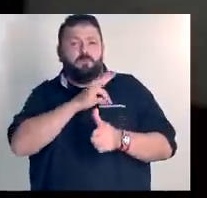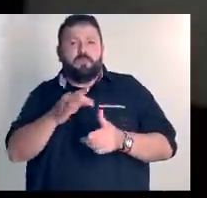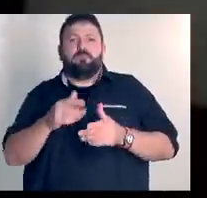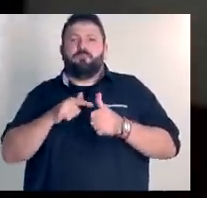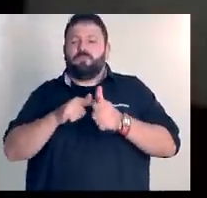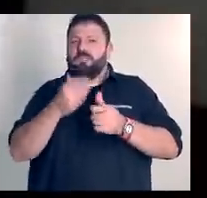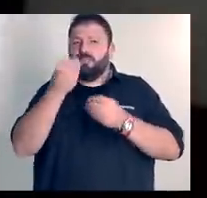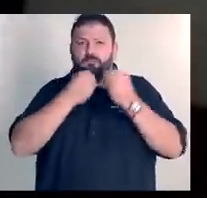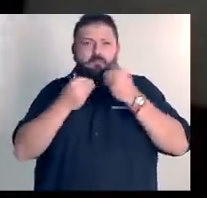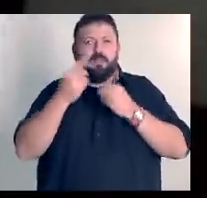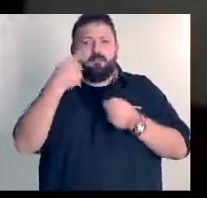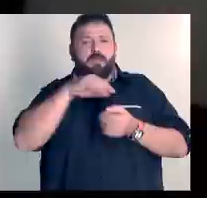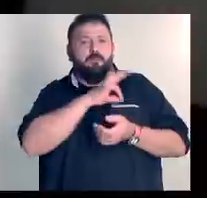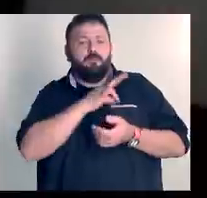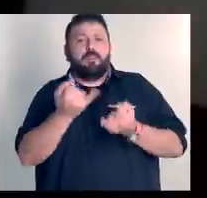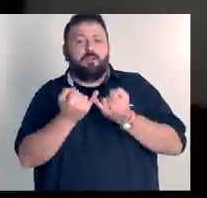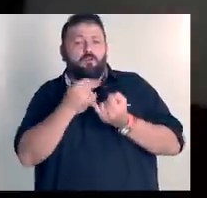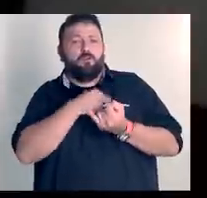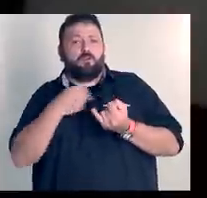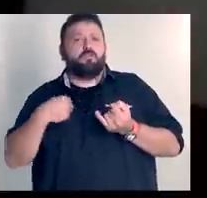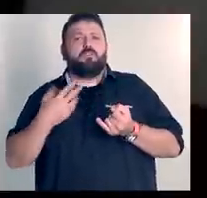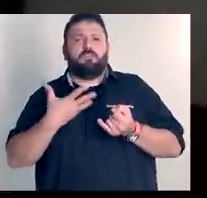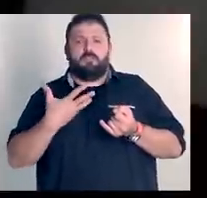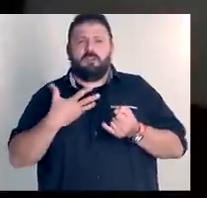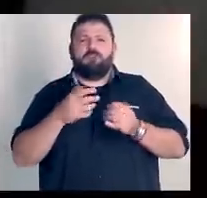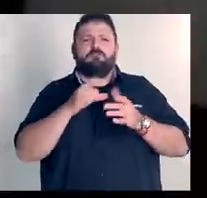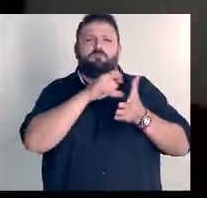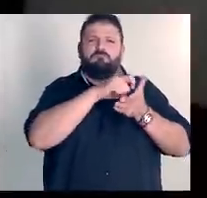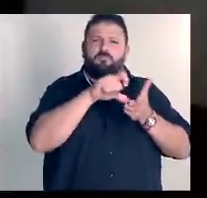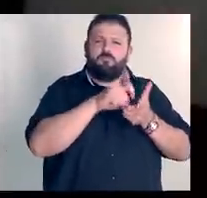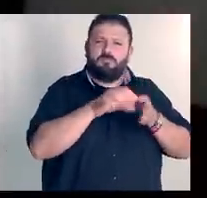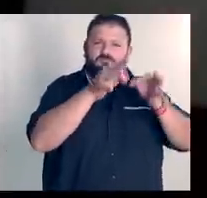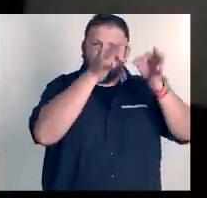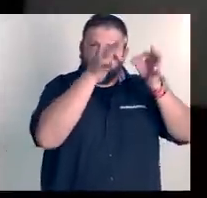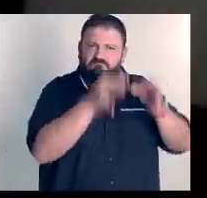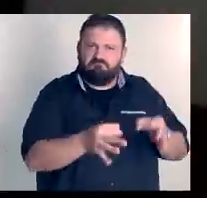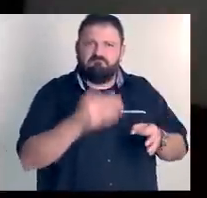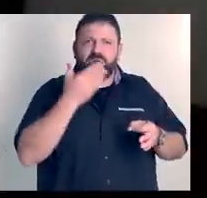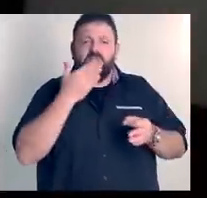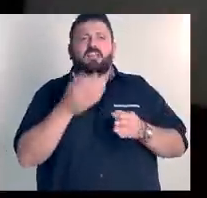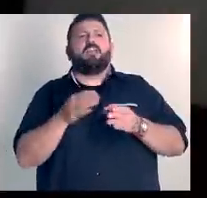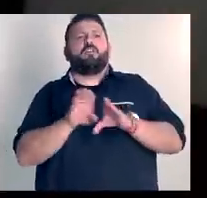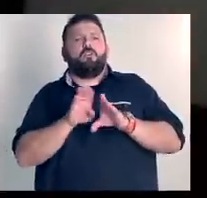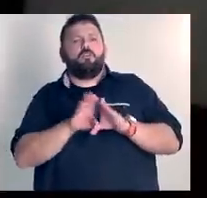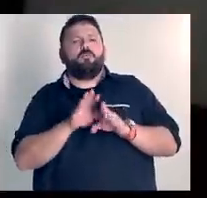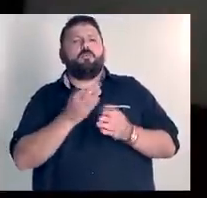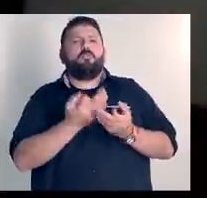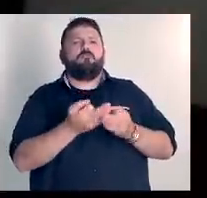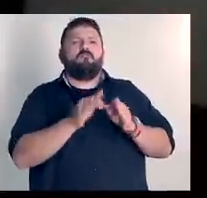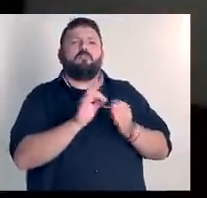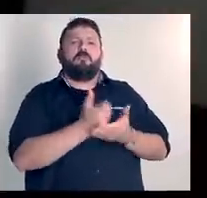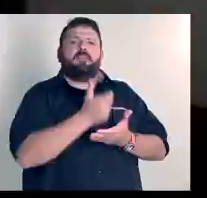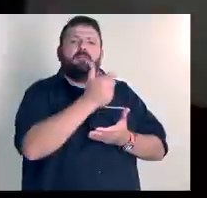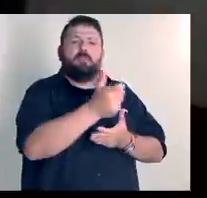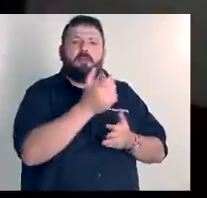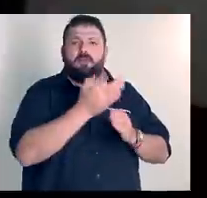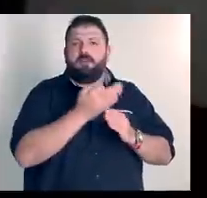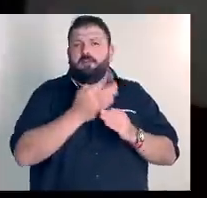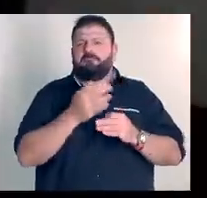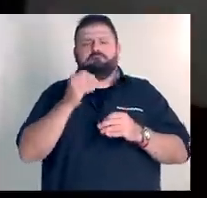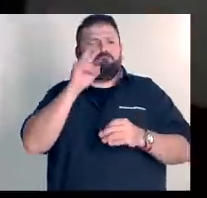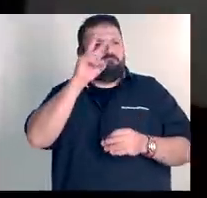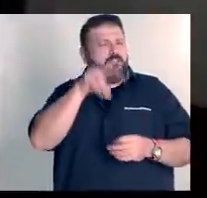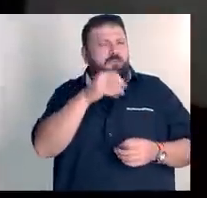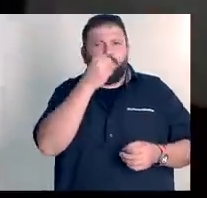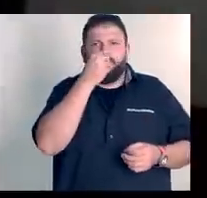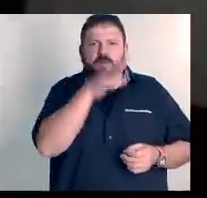un sistema de compras perfectamente estructurado, ahorita con la forma de pagar a través de estas tiendas de conveniencia, maravilloso,